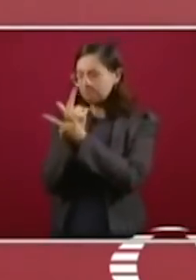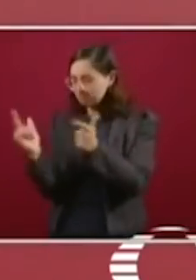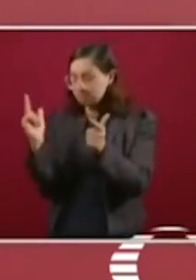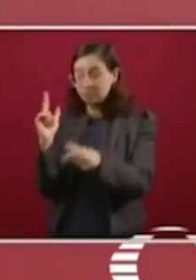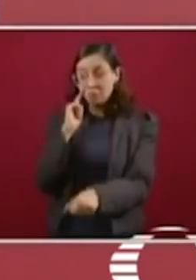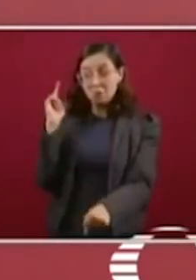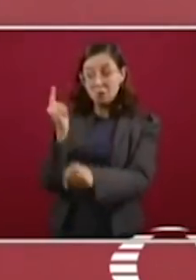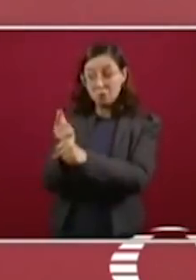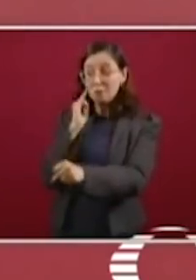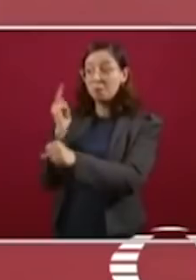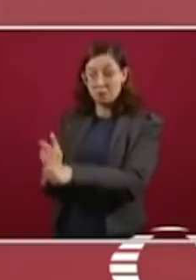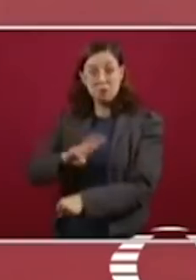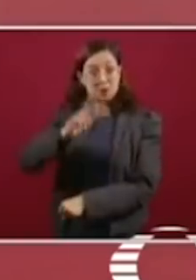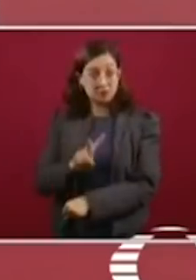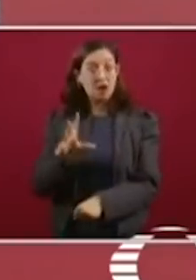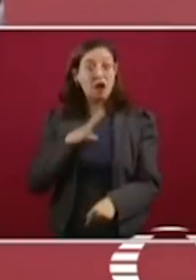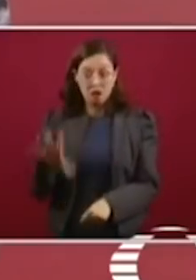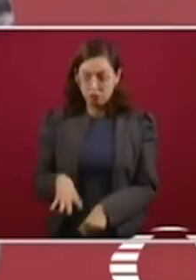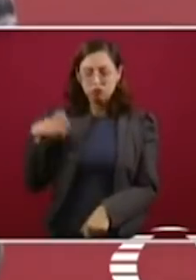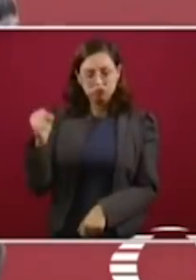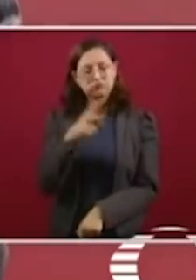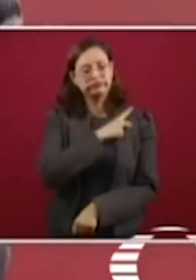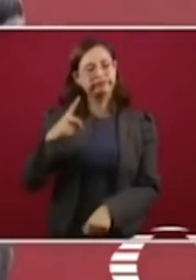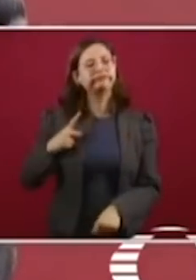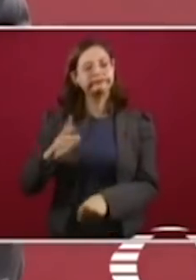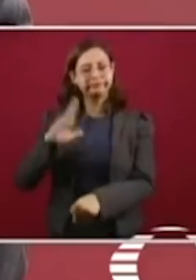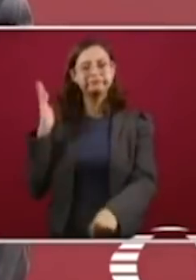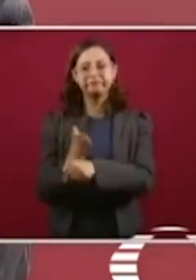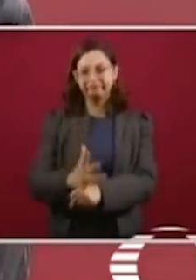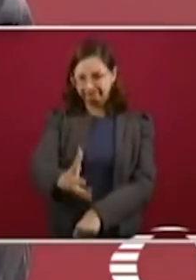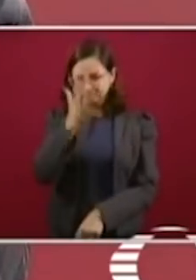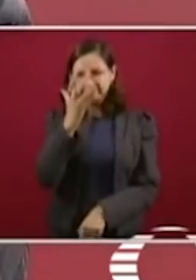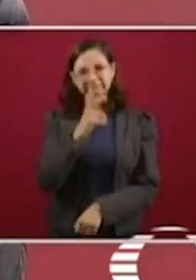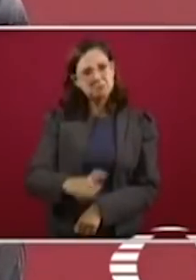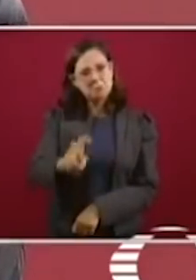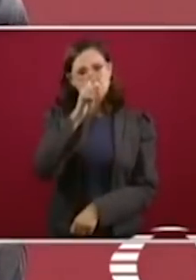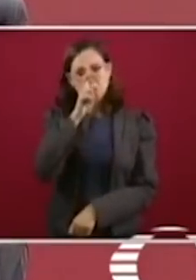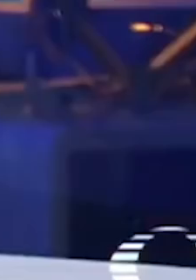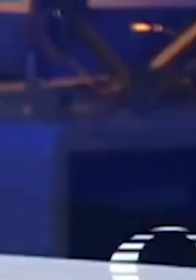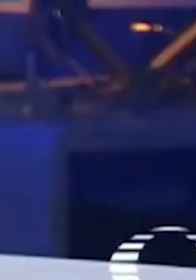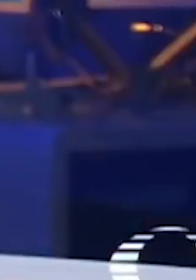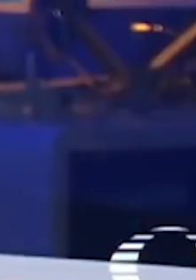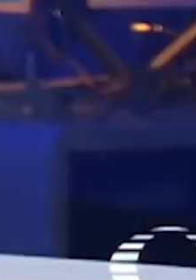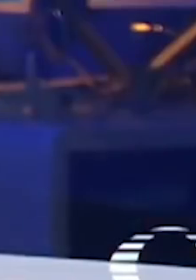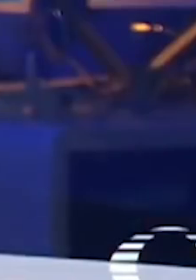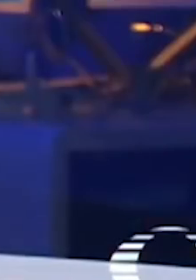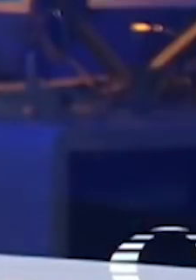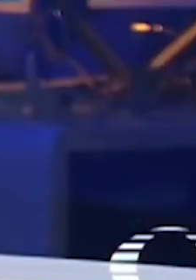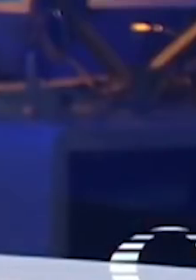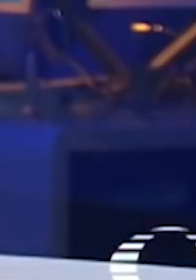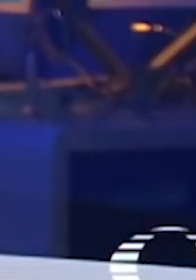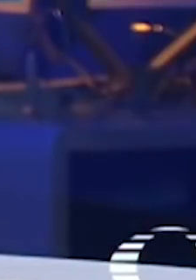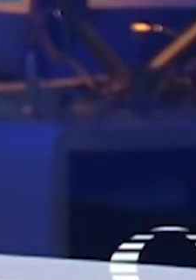excesos, se debe de castigar con todo rigor. Es importante que lo